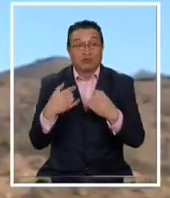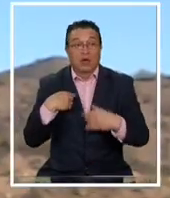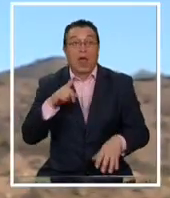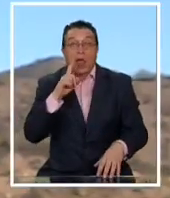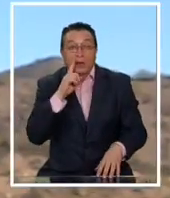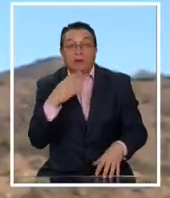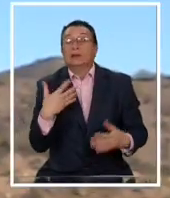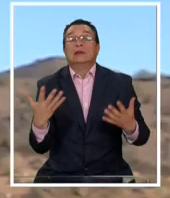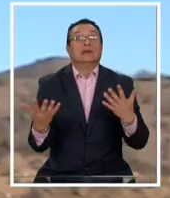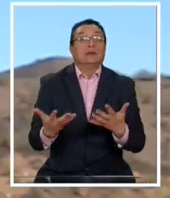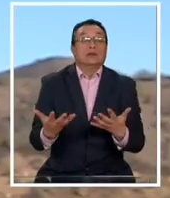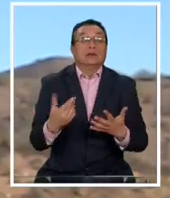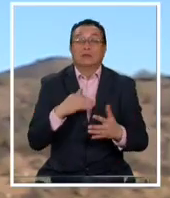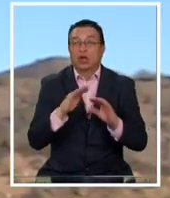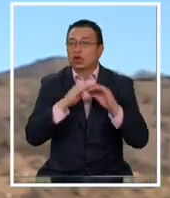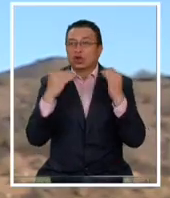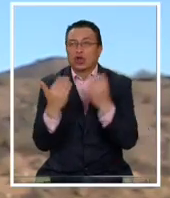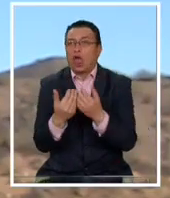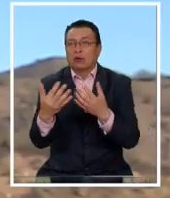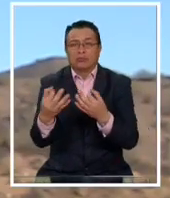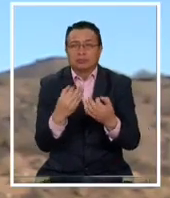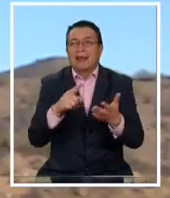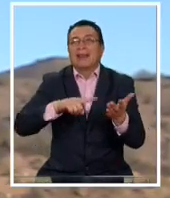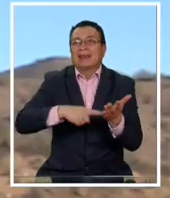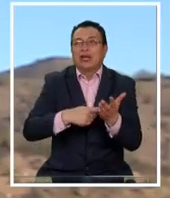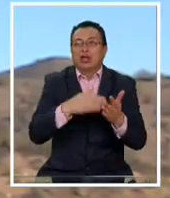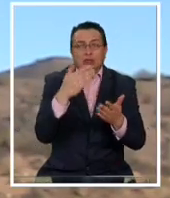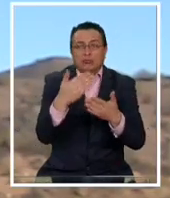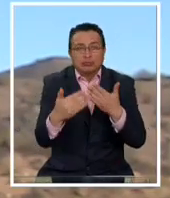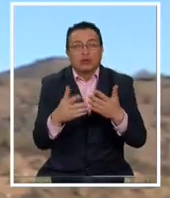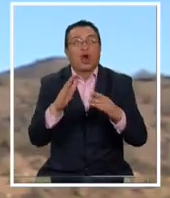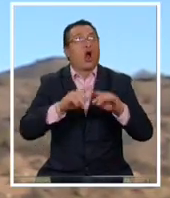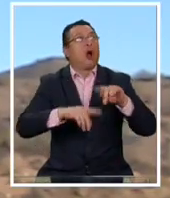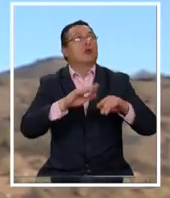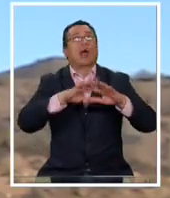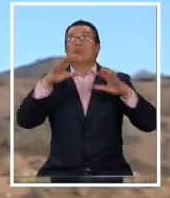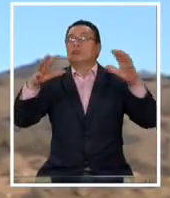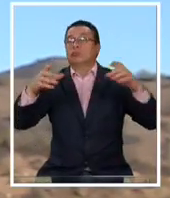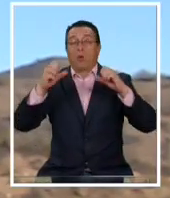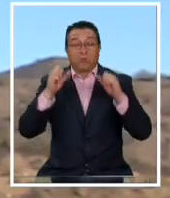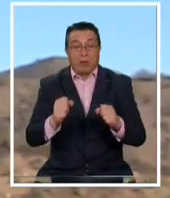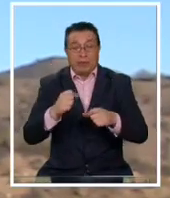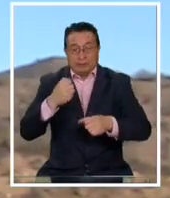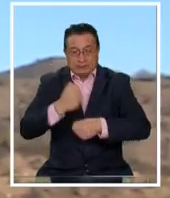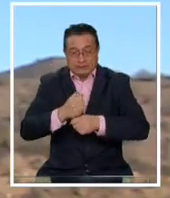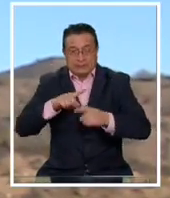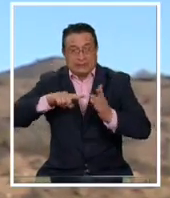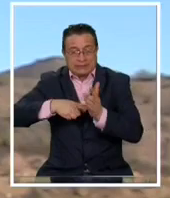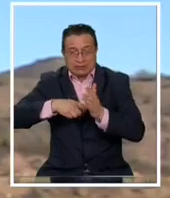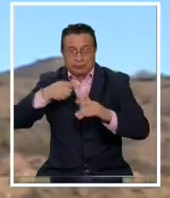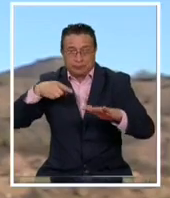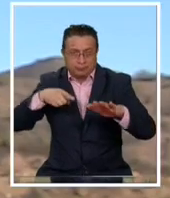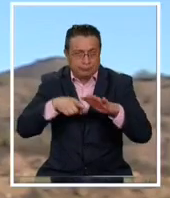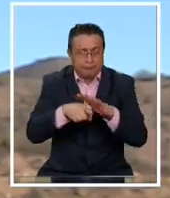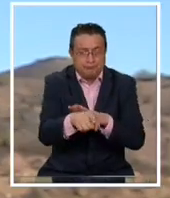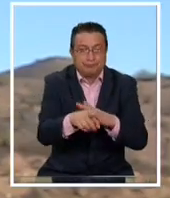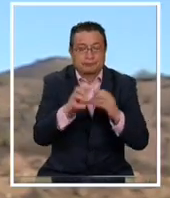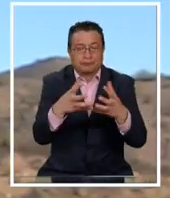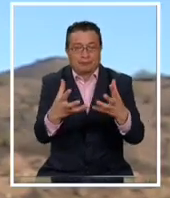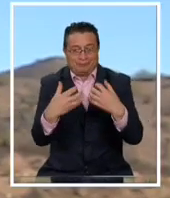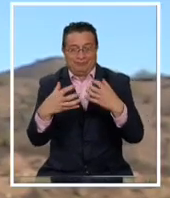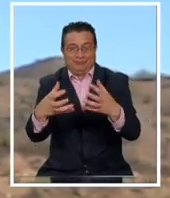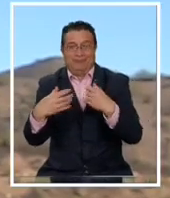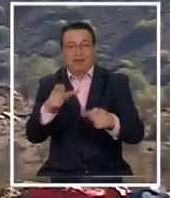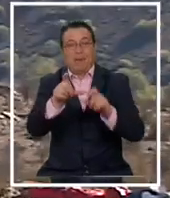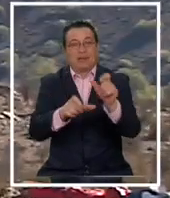disponible sobre la mesa es todos los antecedentes geotécnicos, la estabilidad del lugar, para poder proceder técnicamente a la extracción,